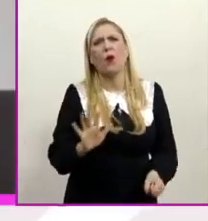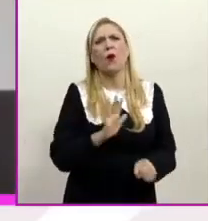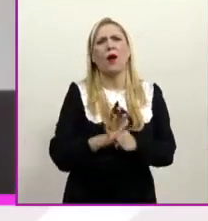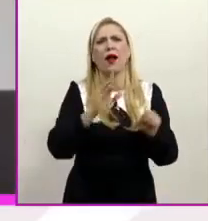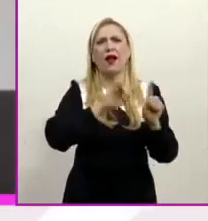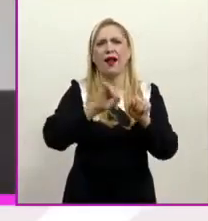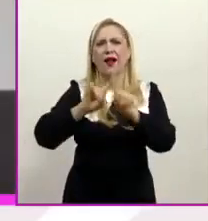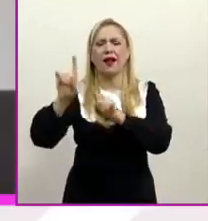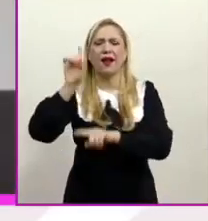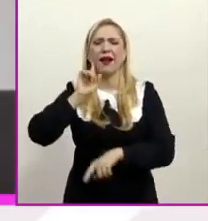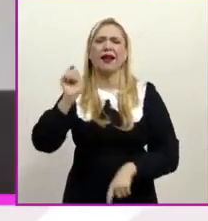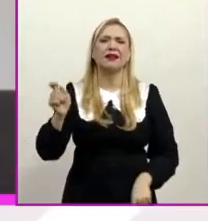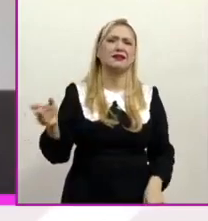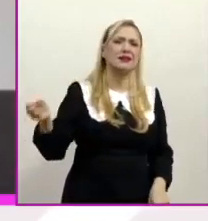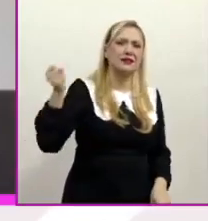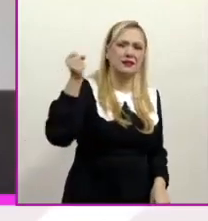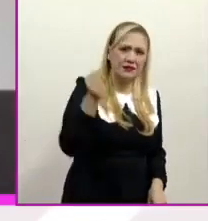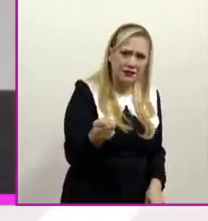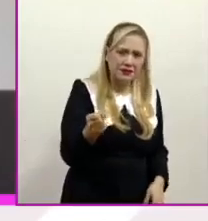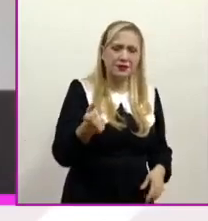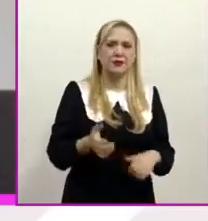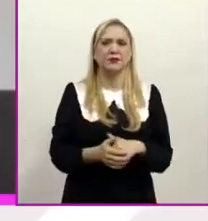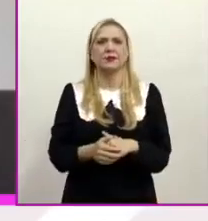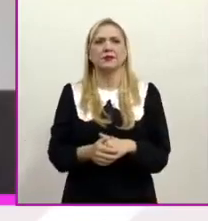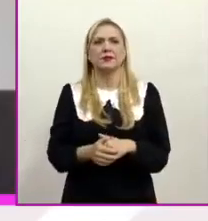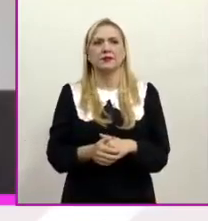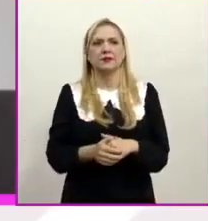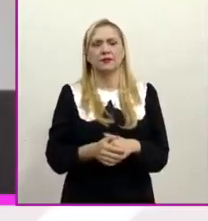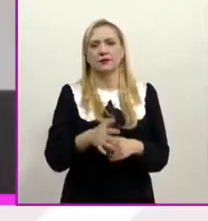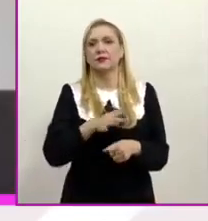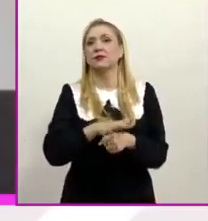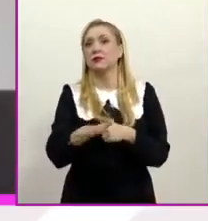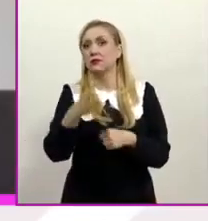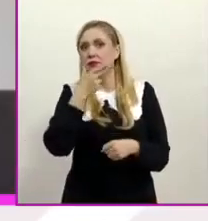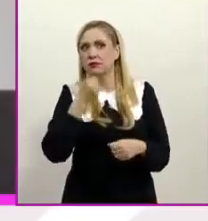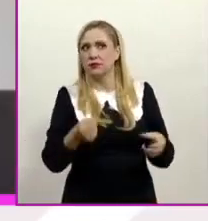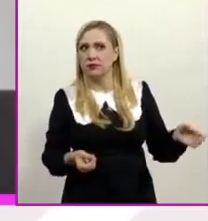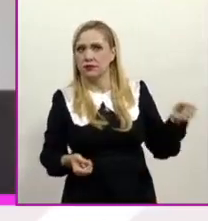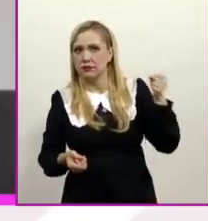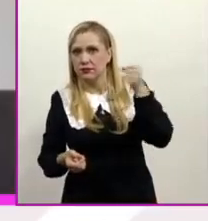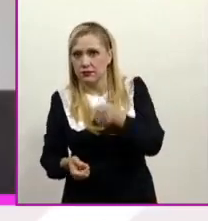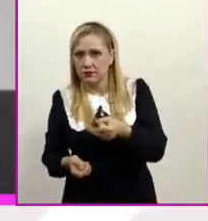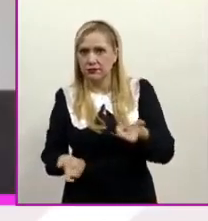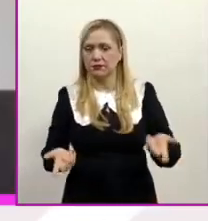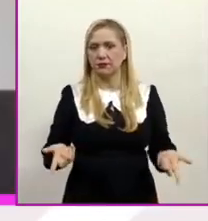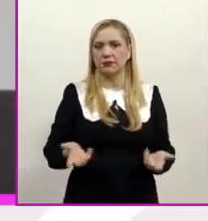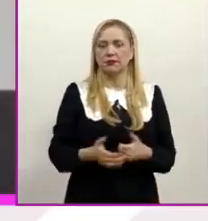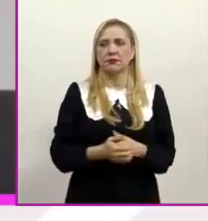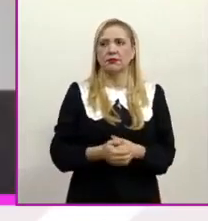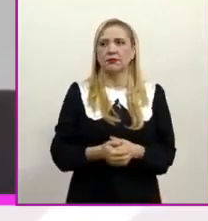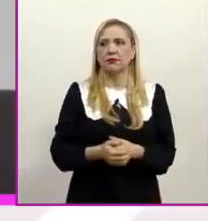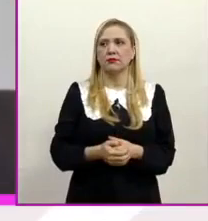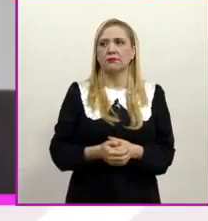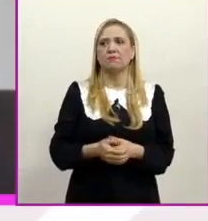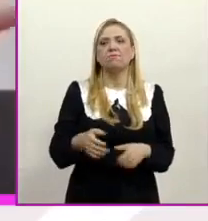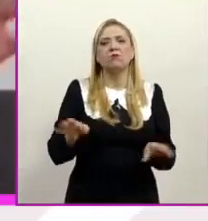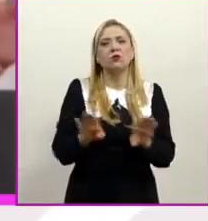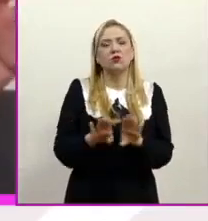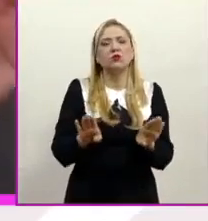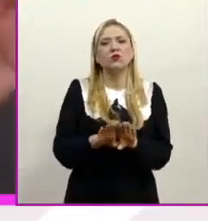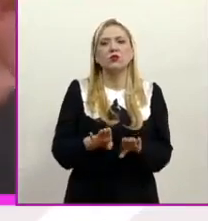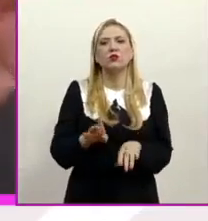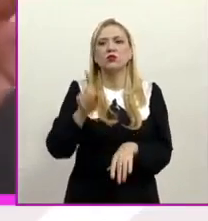de mujeres que estamos mostrando también? ¿Cuál es la diversidad de hombres que estamos mostrando? ¿Cómo representamos a los hombres?